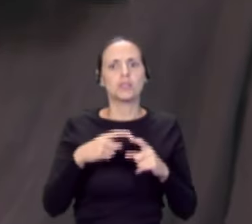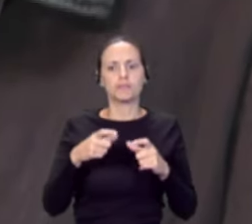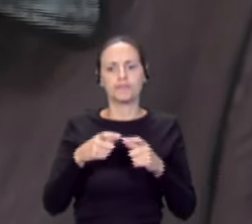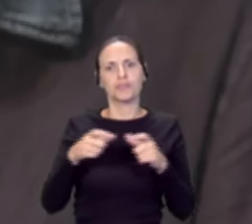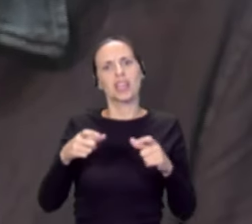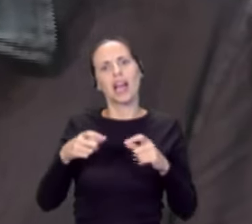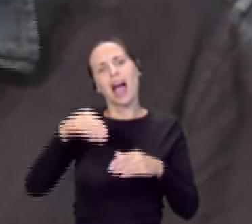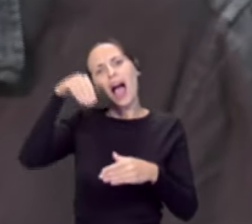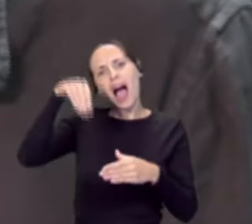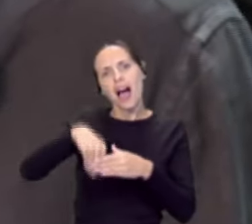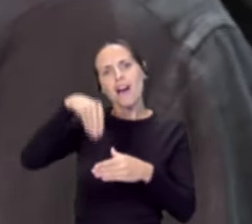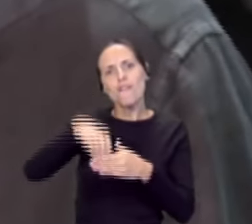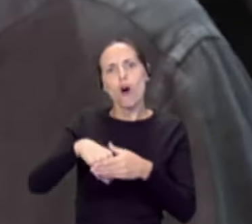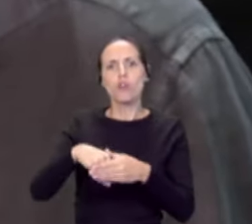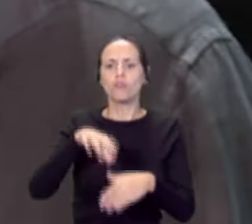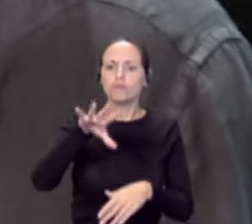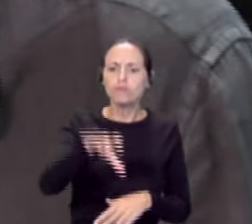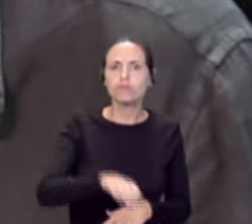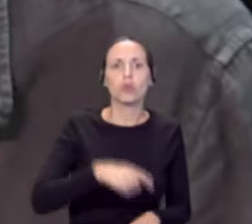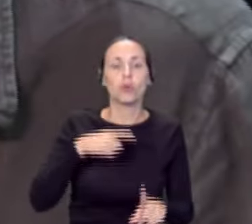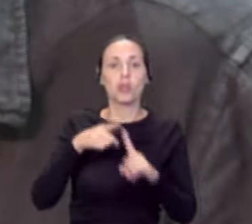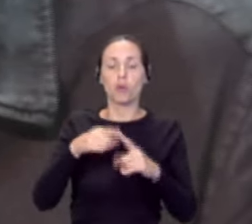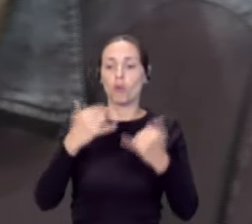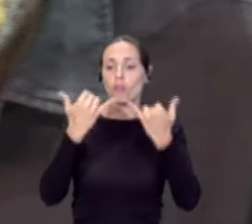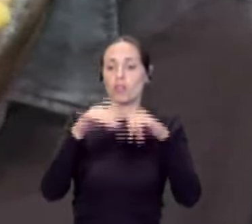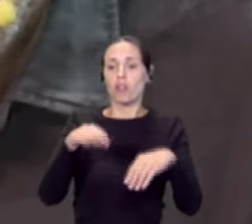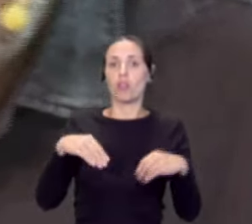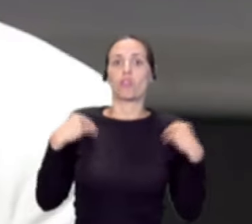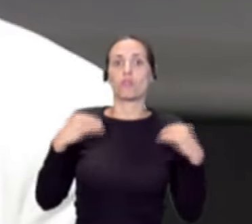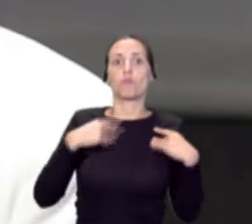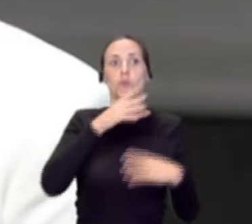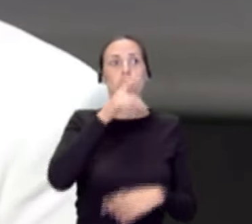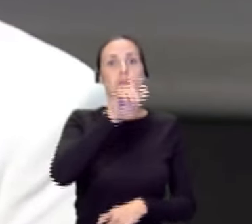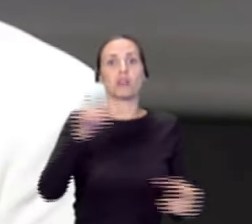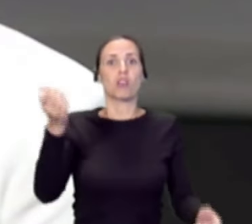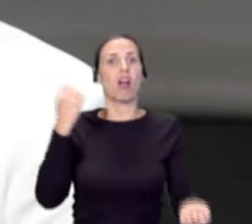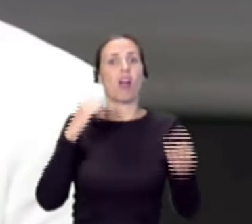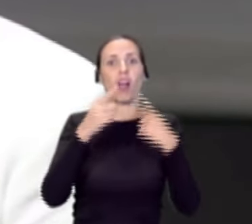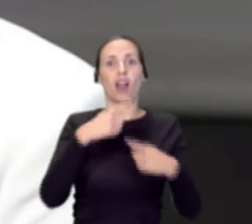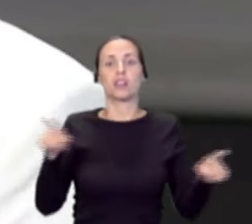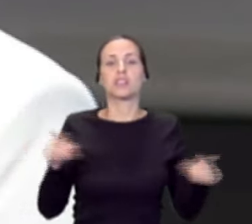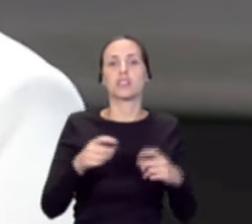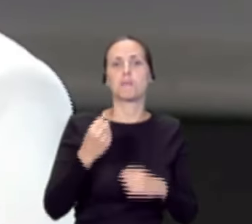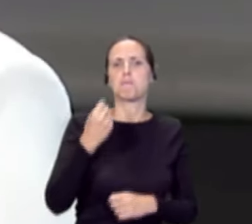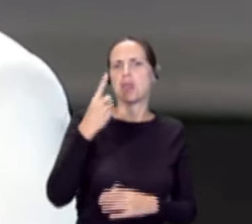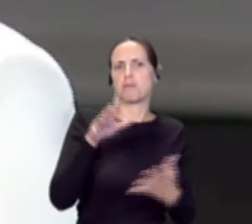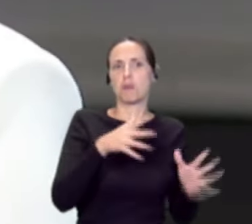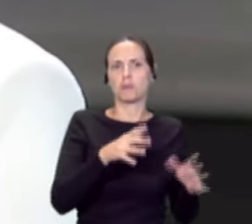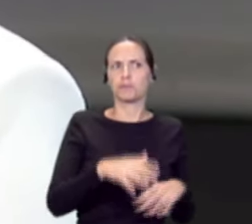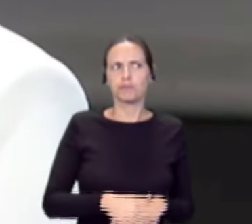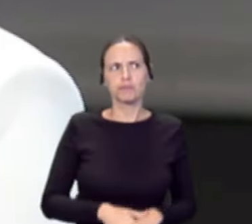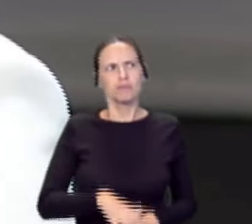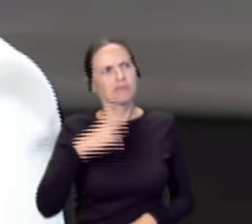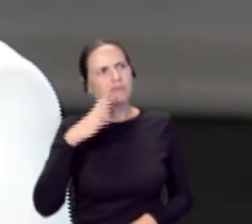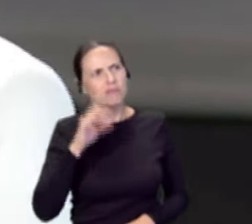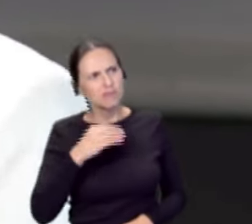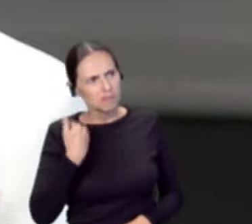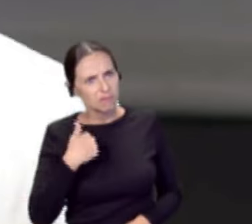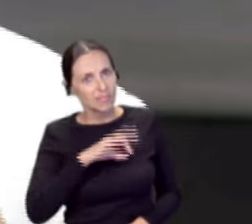disfrutar pues, de este festival que, como comentaba, son pues, 1,000 artistas que van a estar aquí en nuestro archipiélago? Creo que ya el señor Perdigón nos